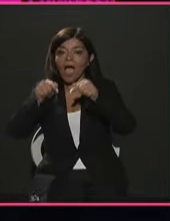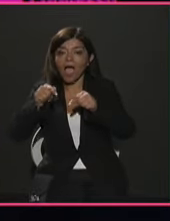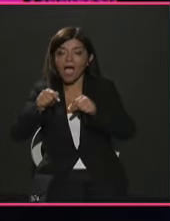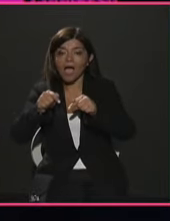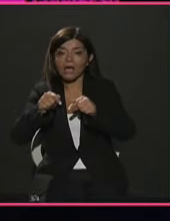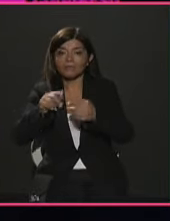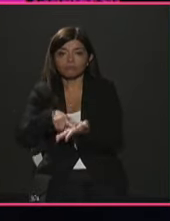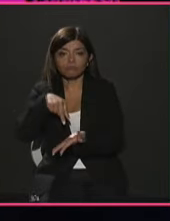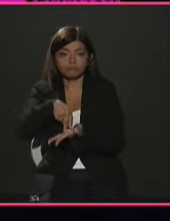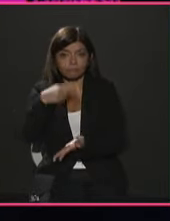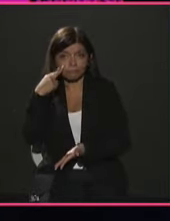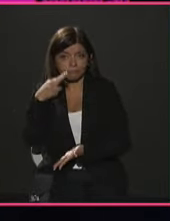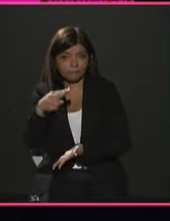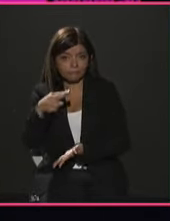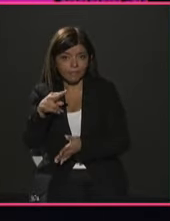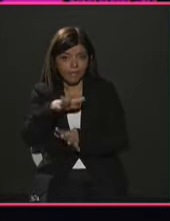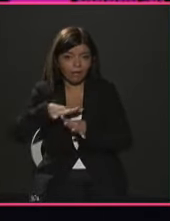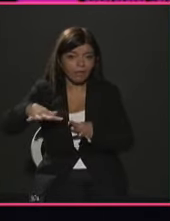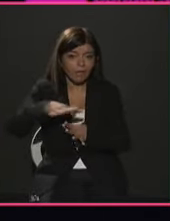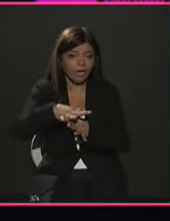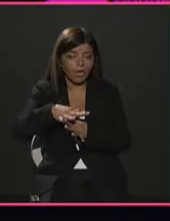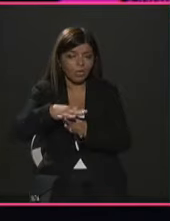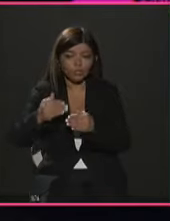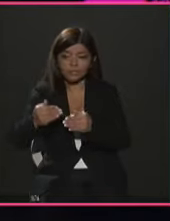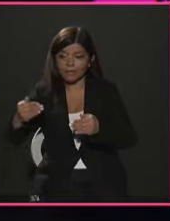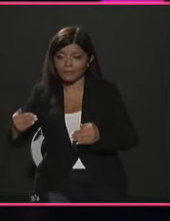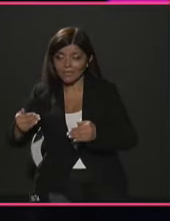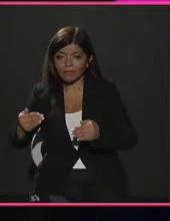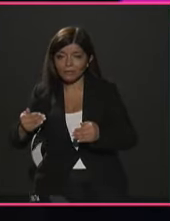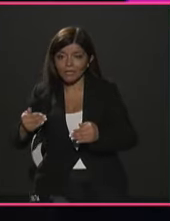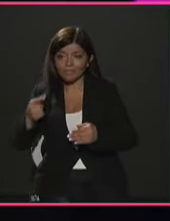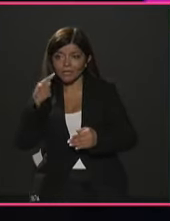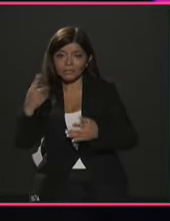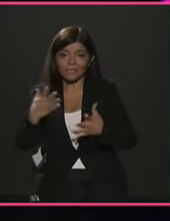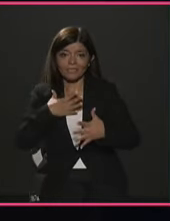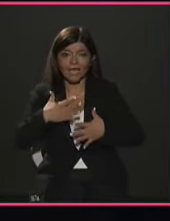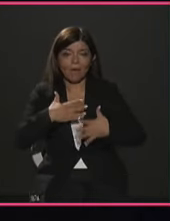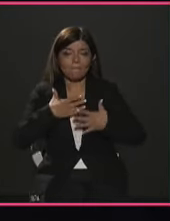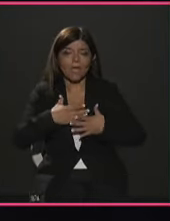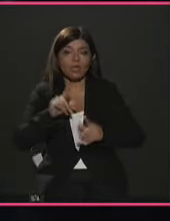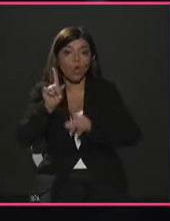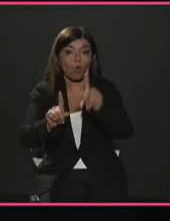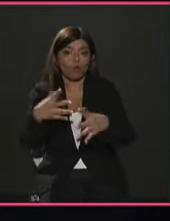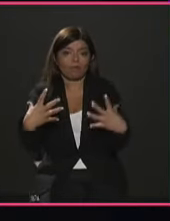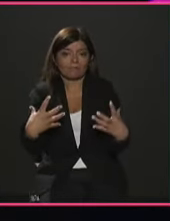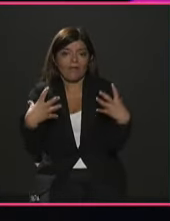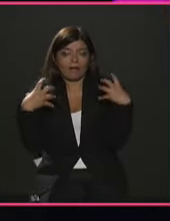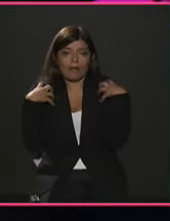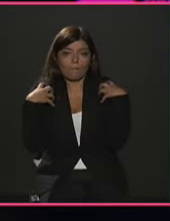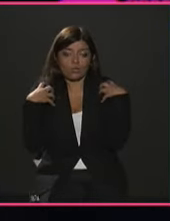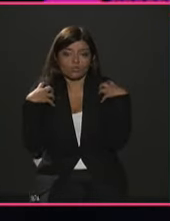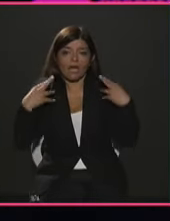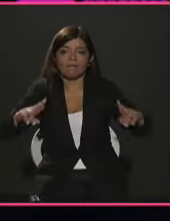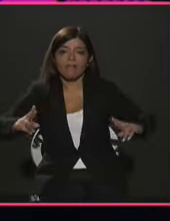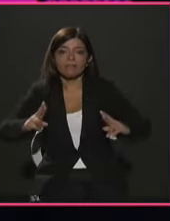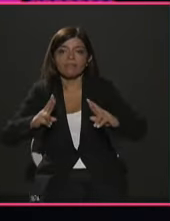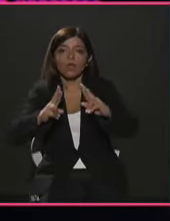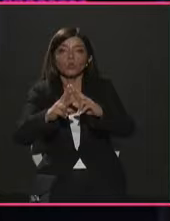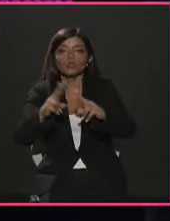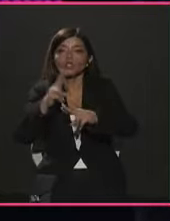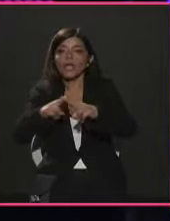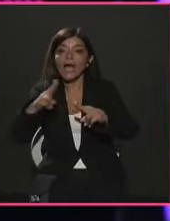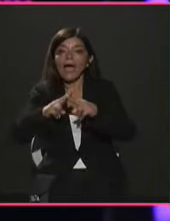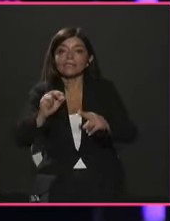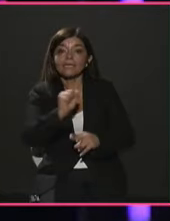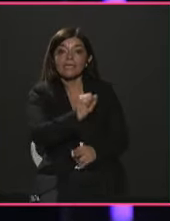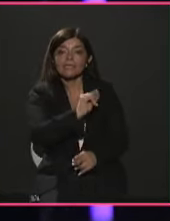la paradoja notable del miedo porque los que son más responsa constuir e implementar la